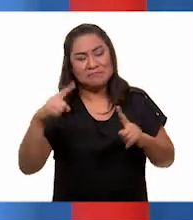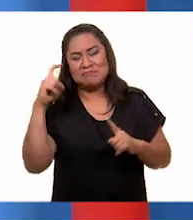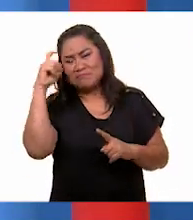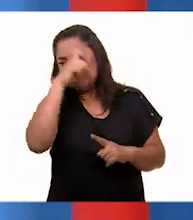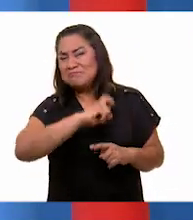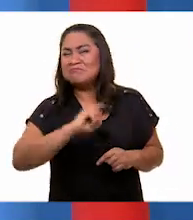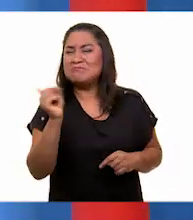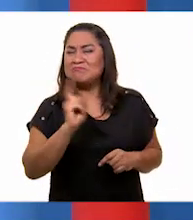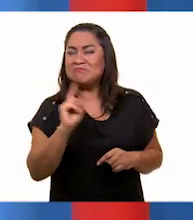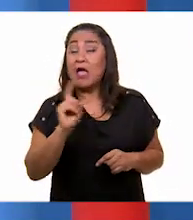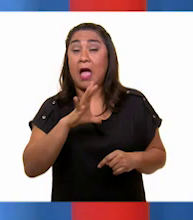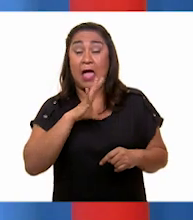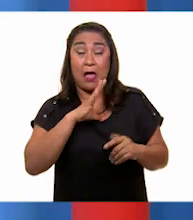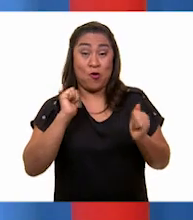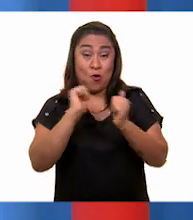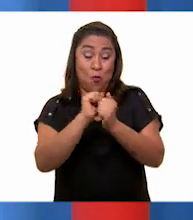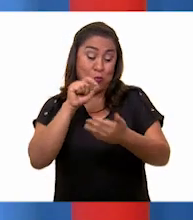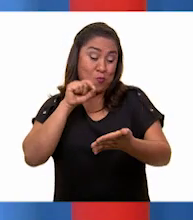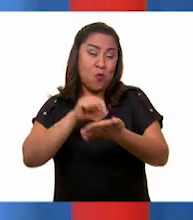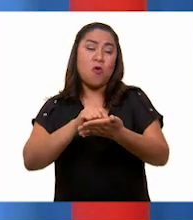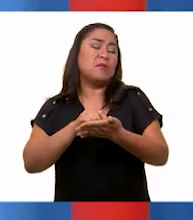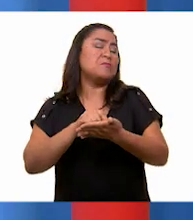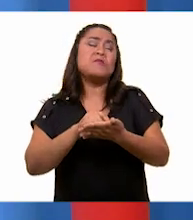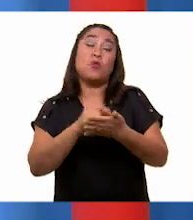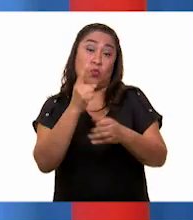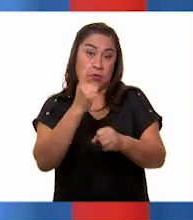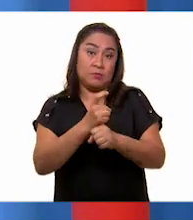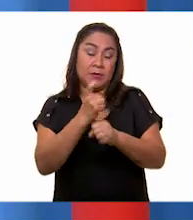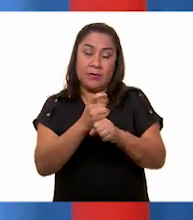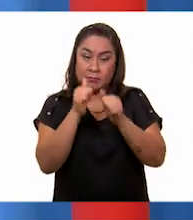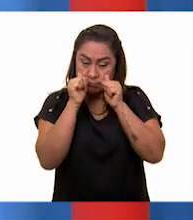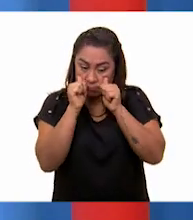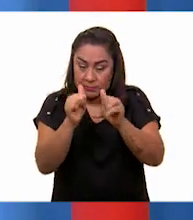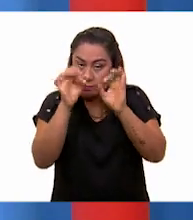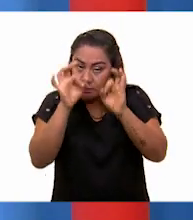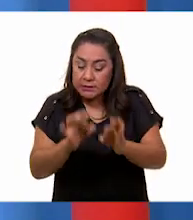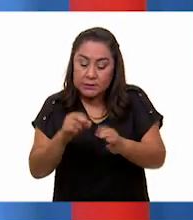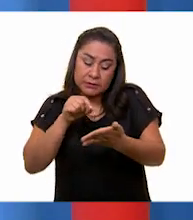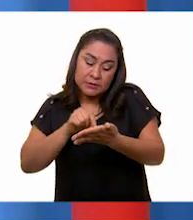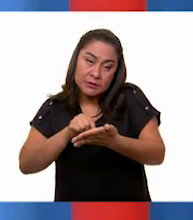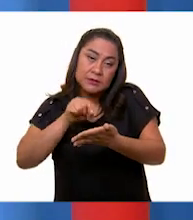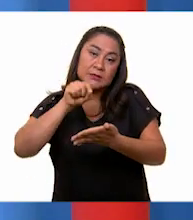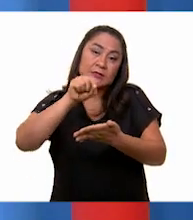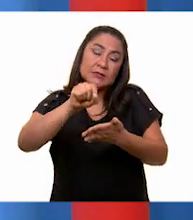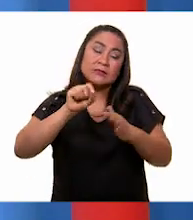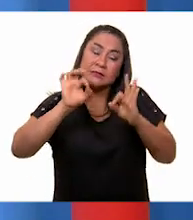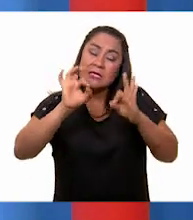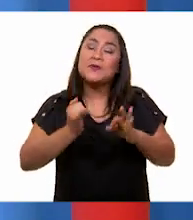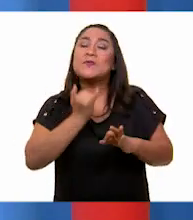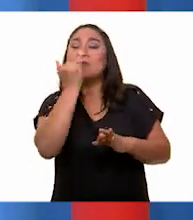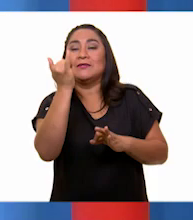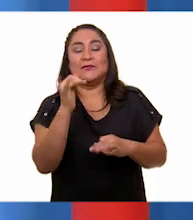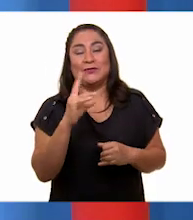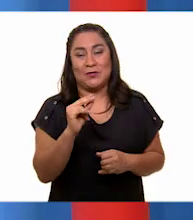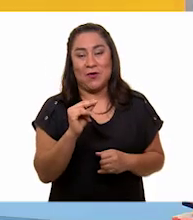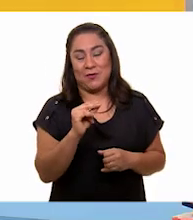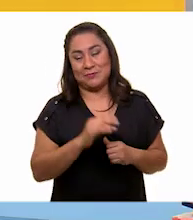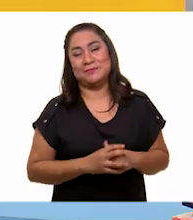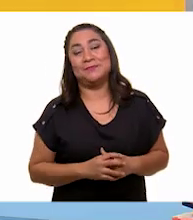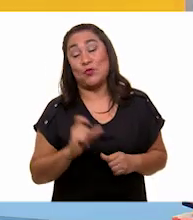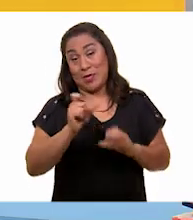difícil y cuando llevan punto decimal, pues solo es estar muy atento a colocarlo correctamente para no equivocarnos al obtener el